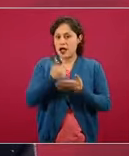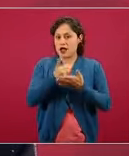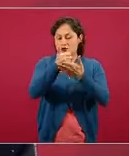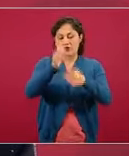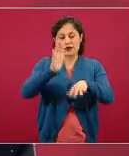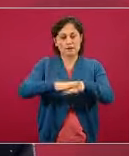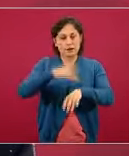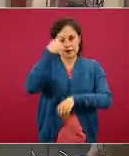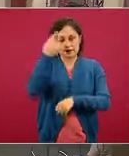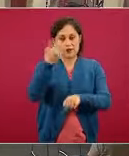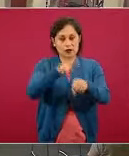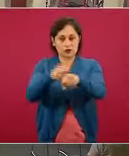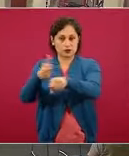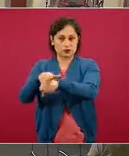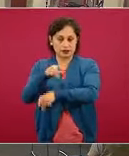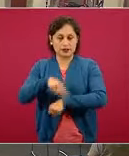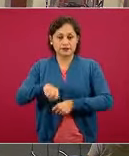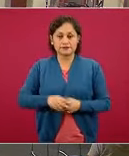hospitales.